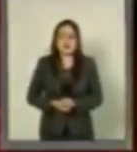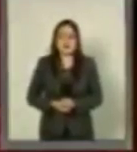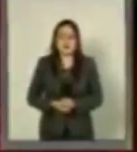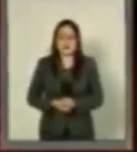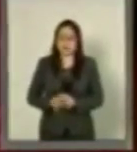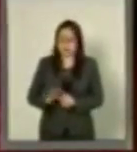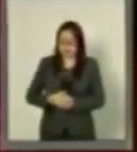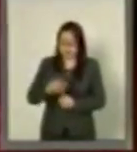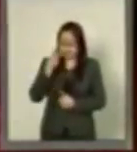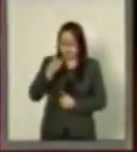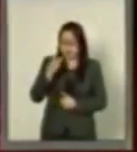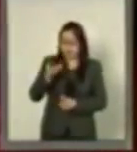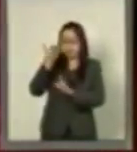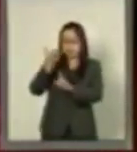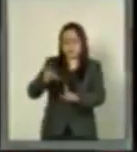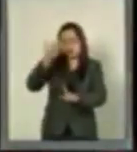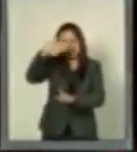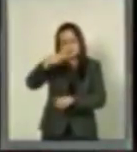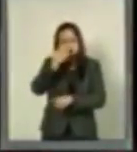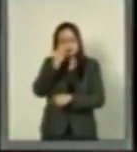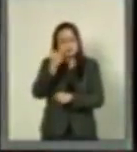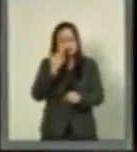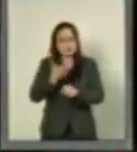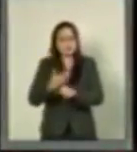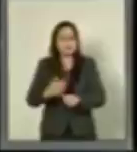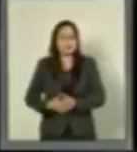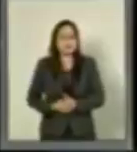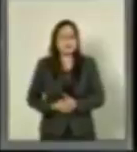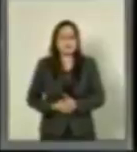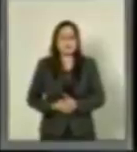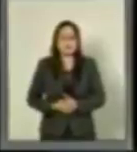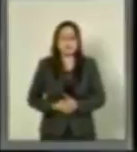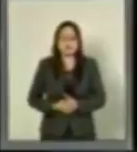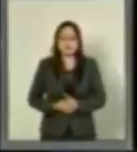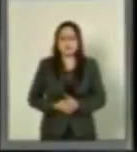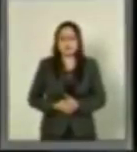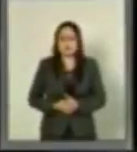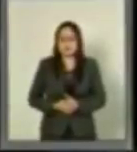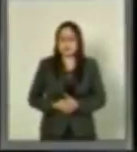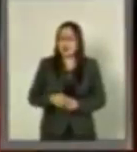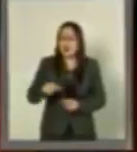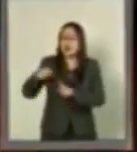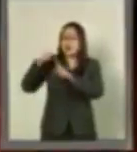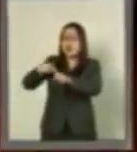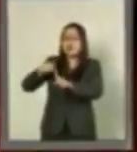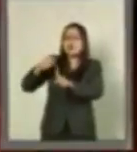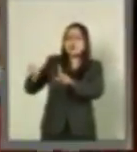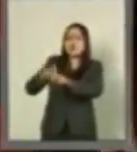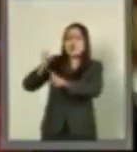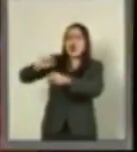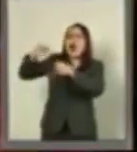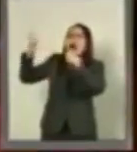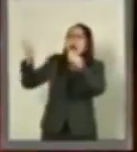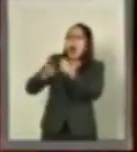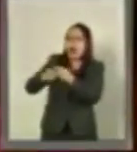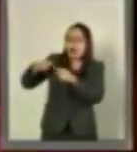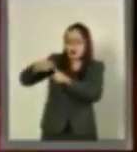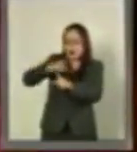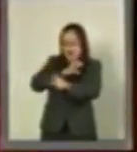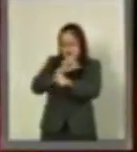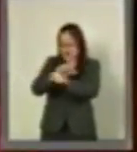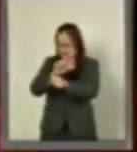Por esa razón, señor secretario, yo no le preguntaría sobre un evento en particular,